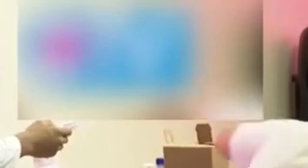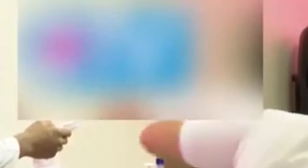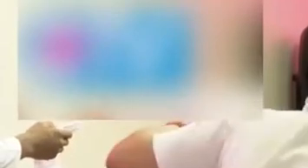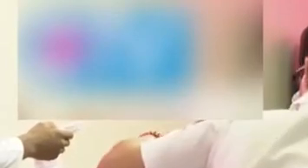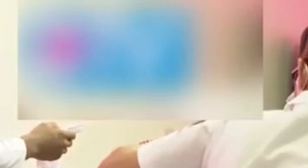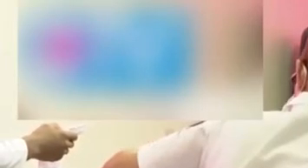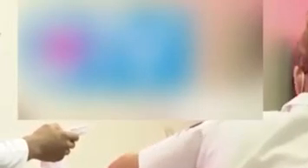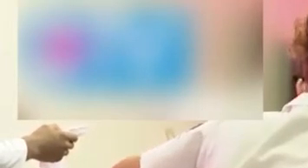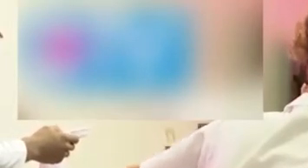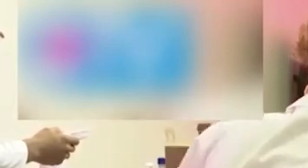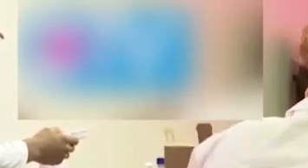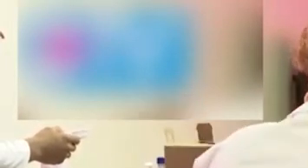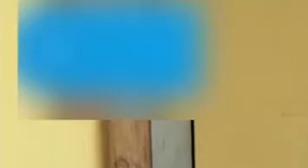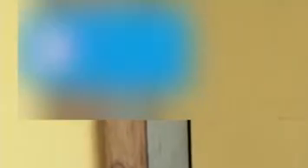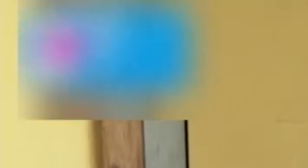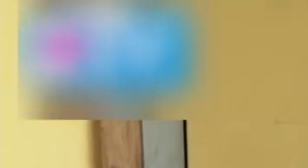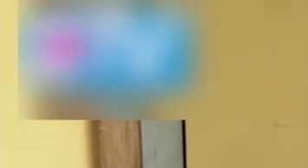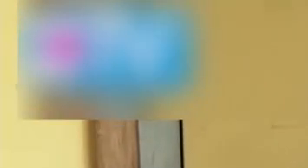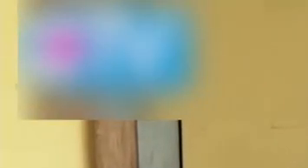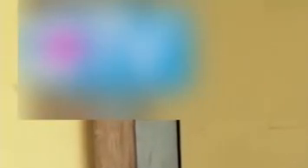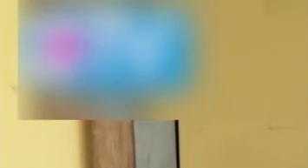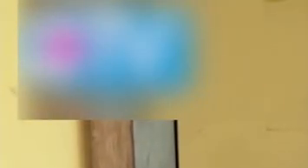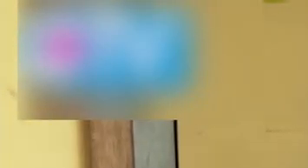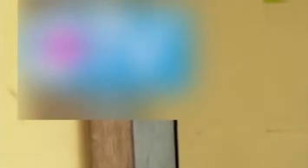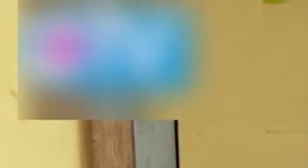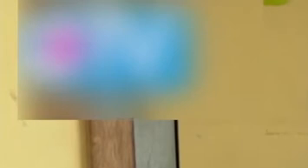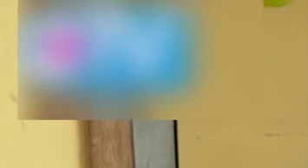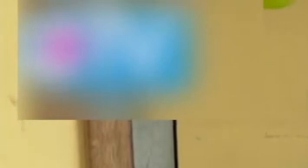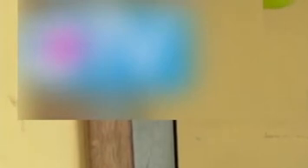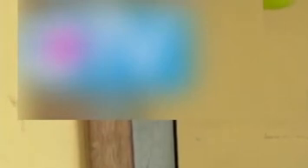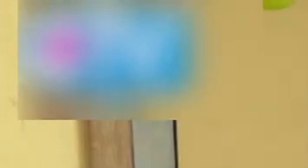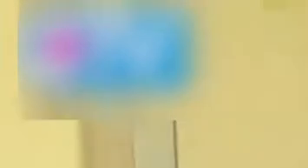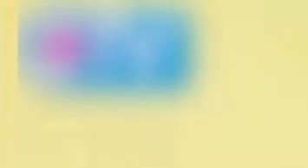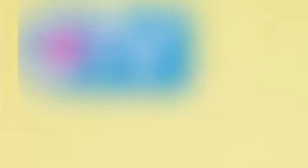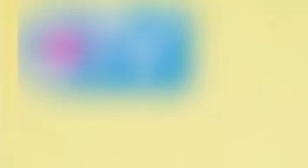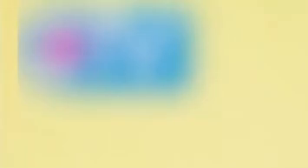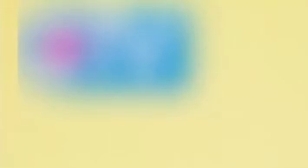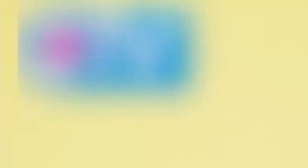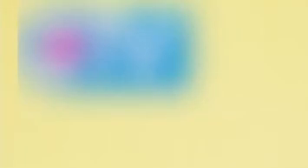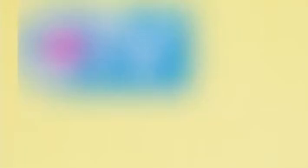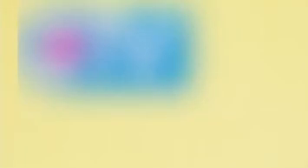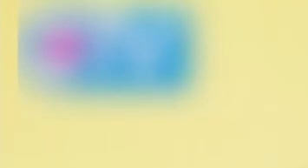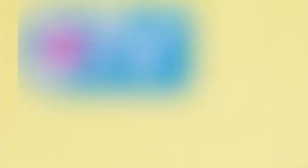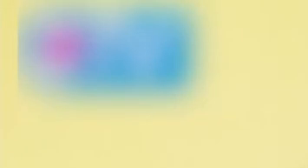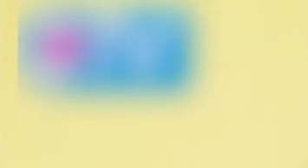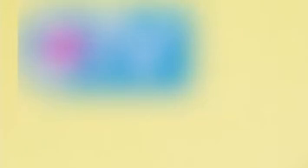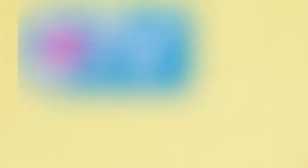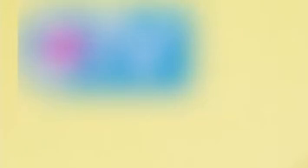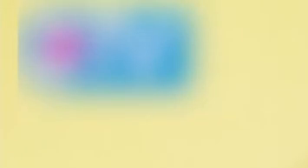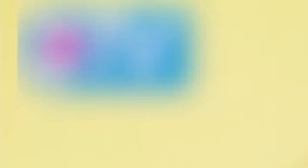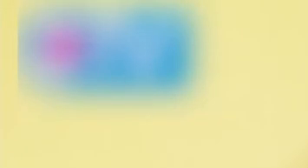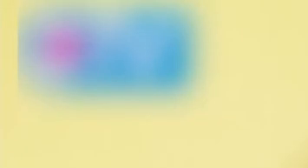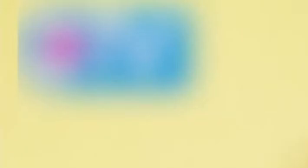Mientras tanto, en el departamento de Estelí, en el municipio San Juan de Limay, estarán inoculando en la casa para personas con